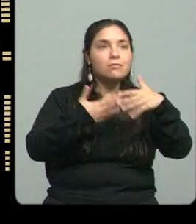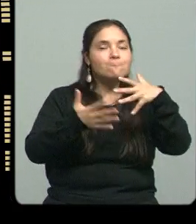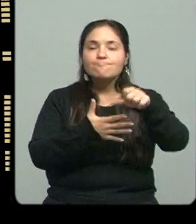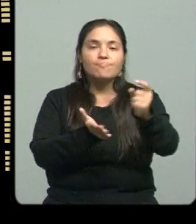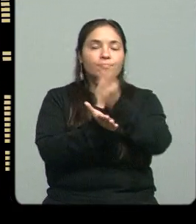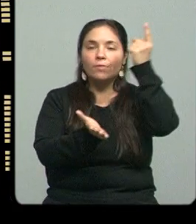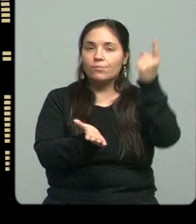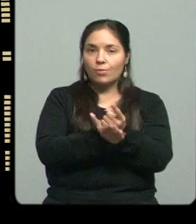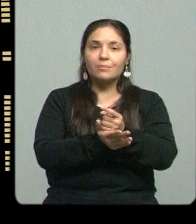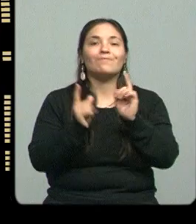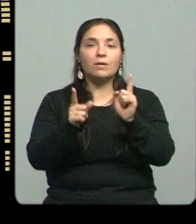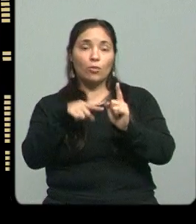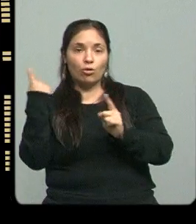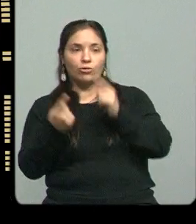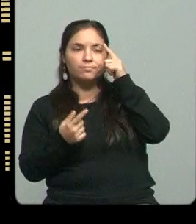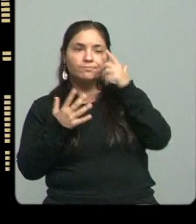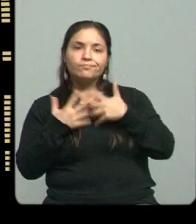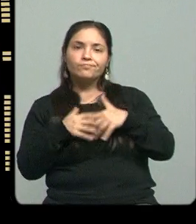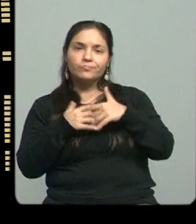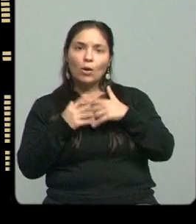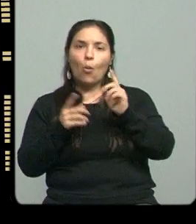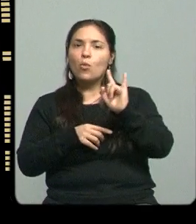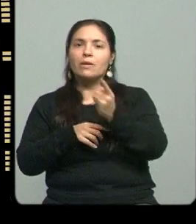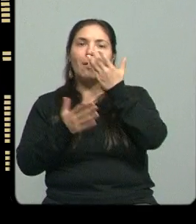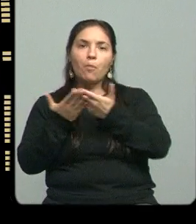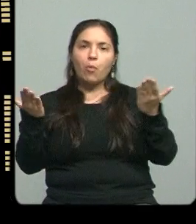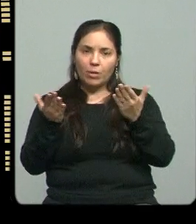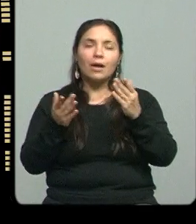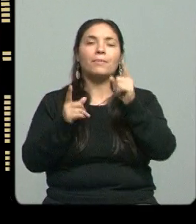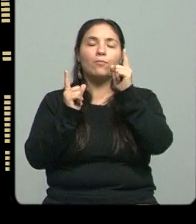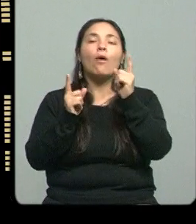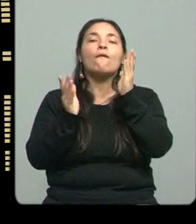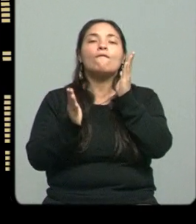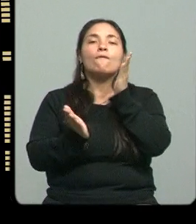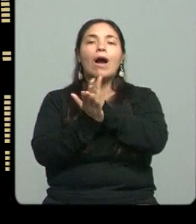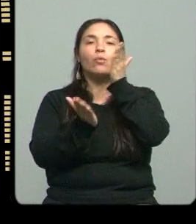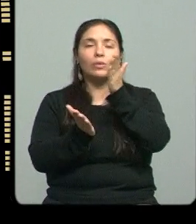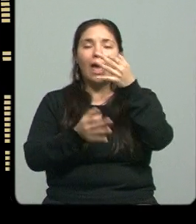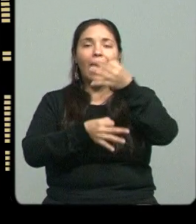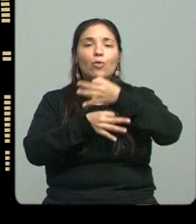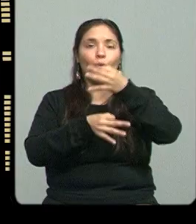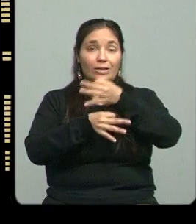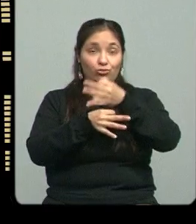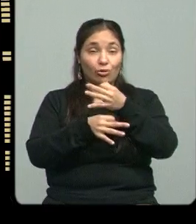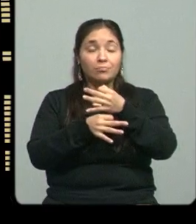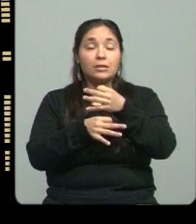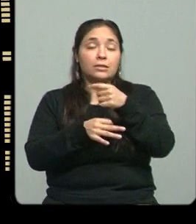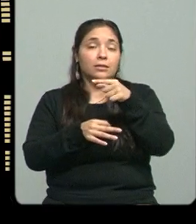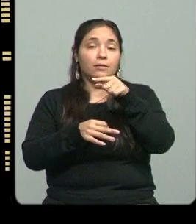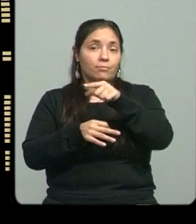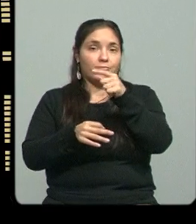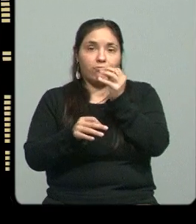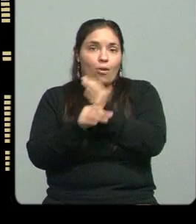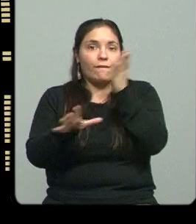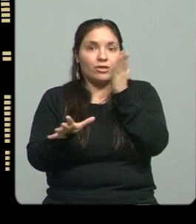que empezamos a plantearnos que como universidad pública y Facultad de Educación que forma profesionales especialistas, no